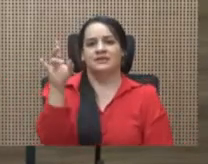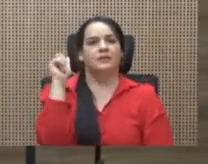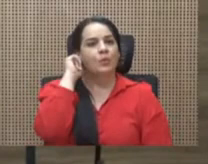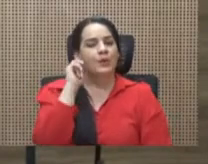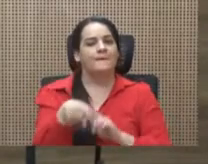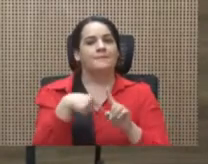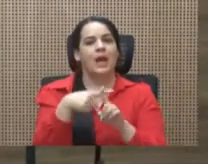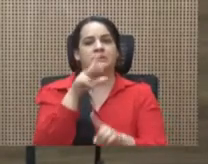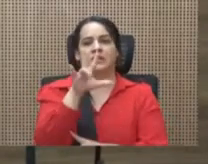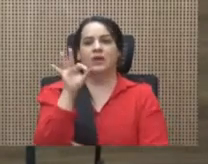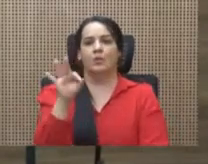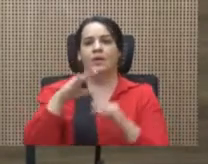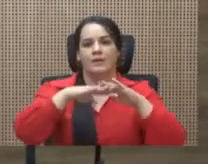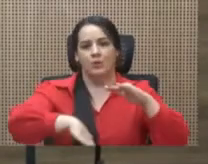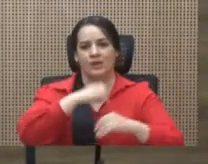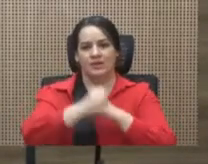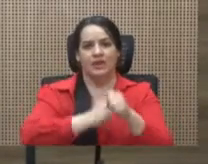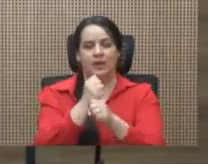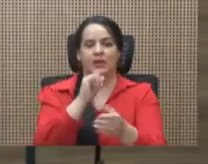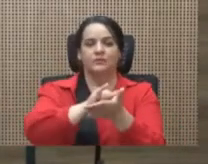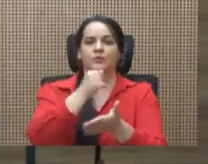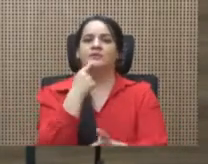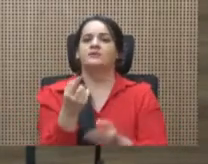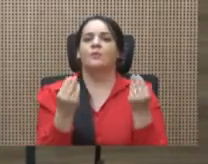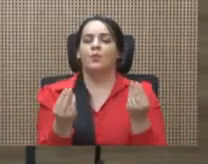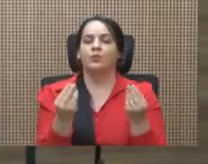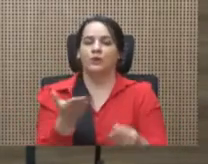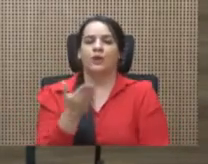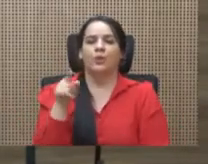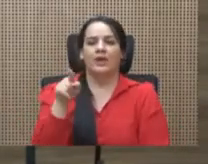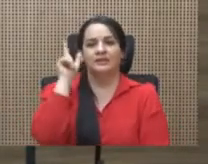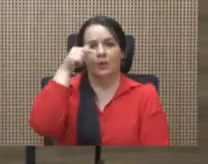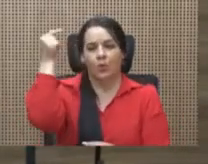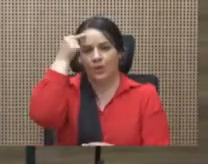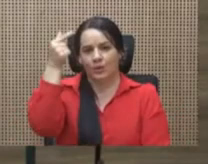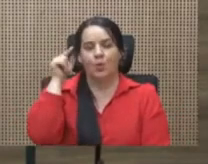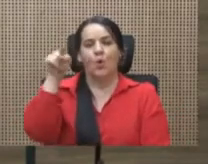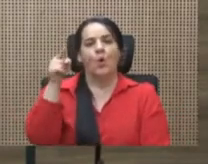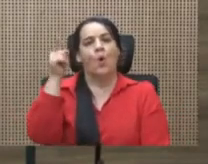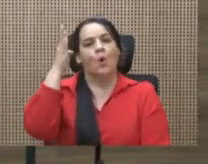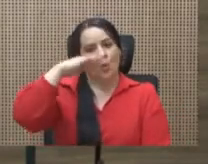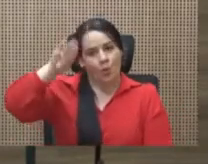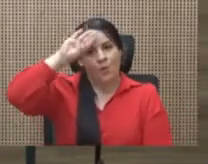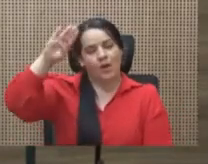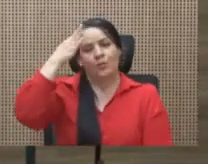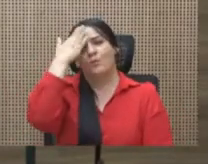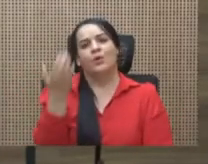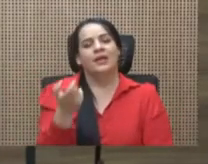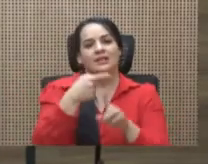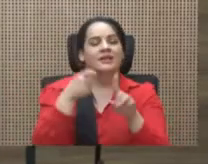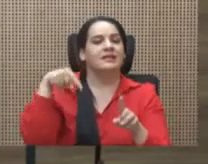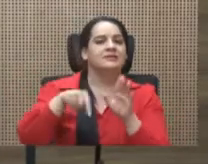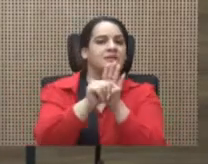y 39 menores de edad. Esto dice mucho de lo que es el gobierno cubano y el por qué desde esta